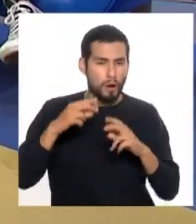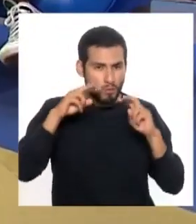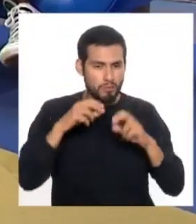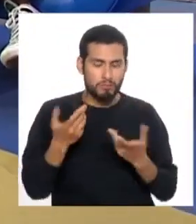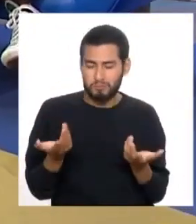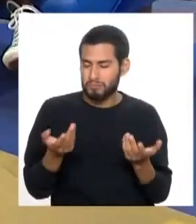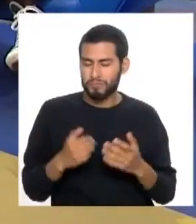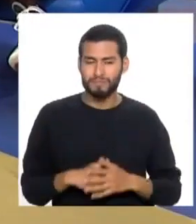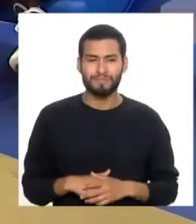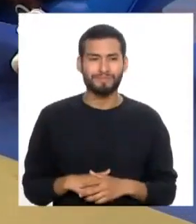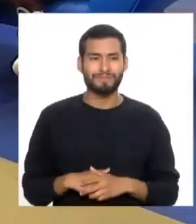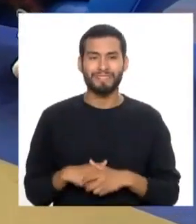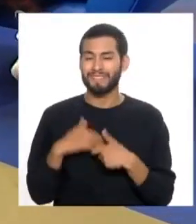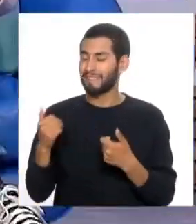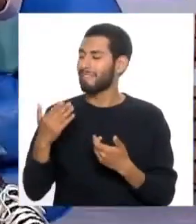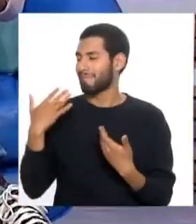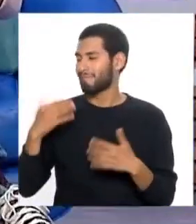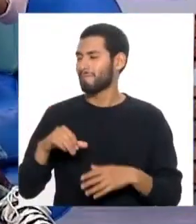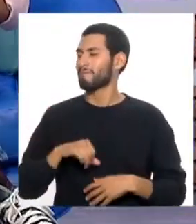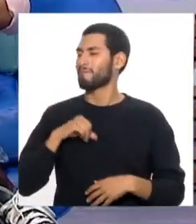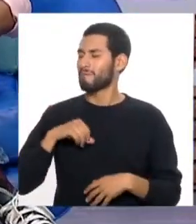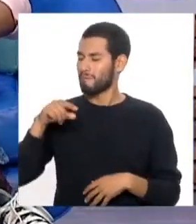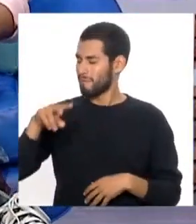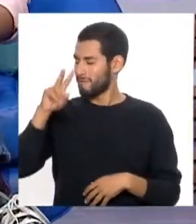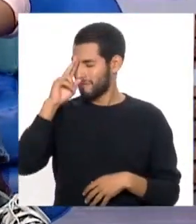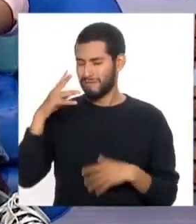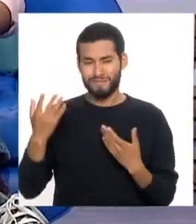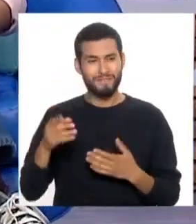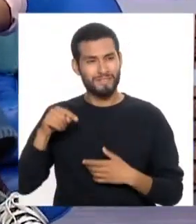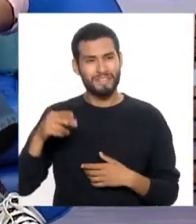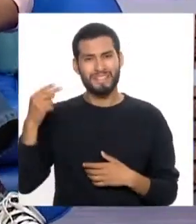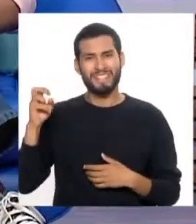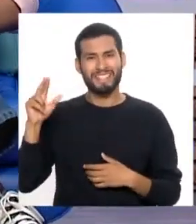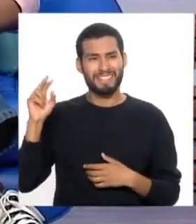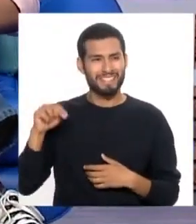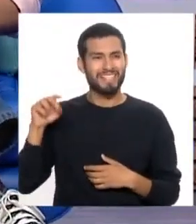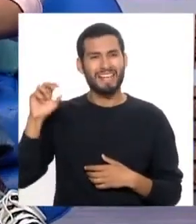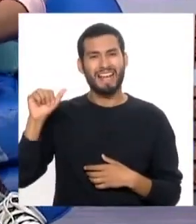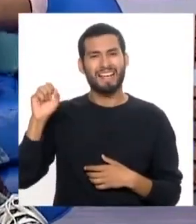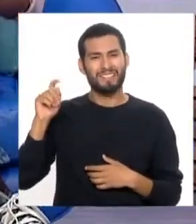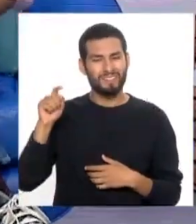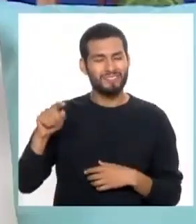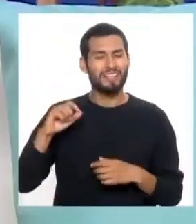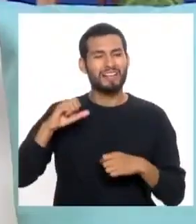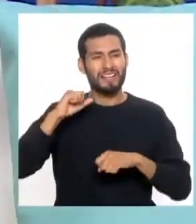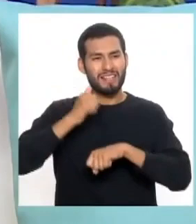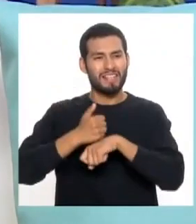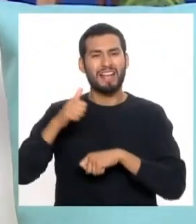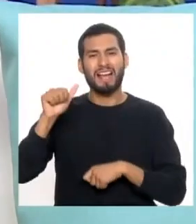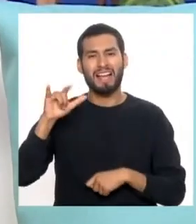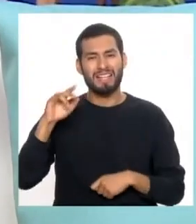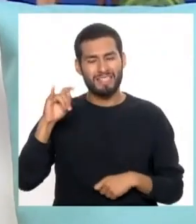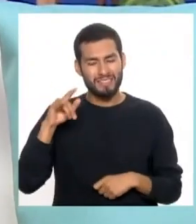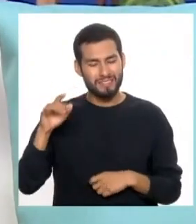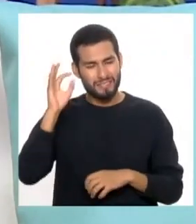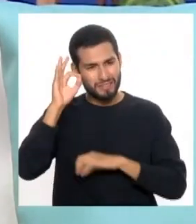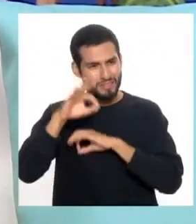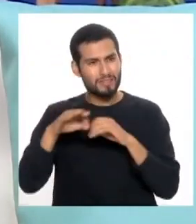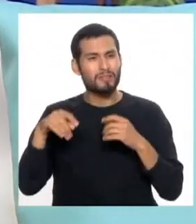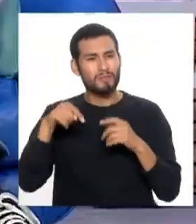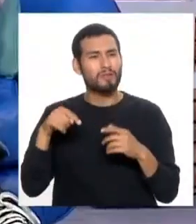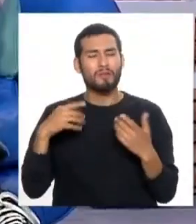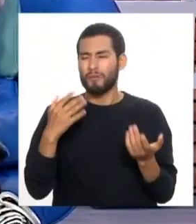¿no? Muy bien, Hernán, de verdad, qué orgullo, nuestro orgullo peruano acá. Hernán Asto, creador de Alinti, un gran ingeniero y con una